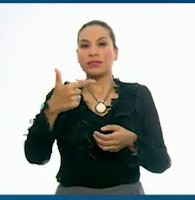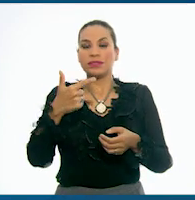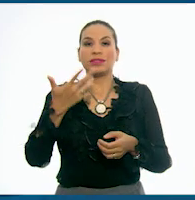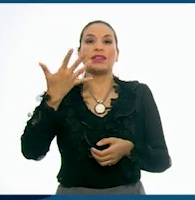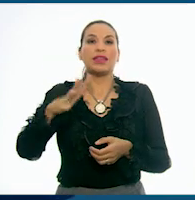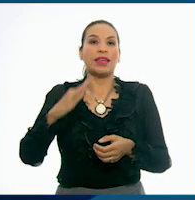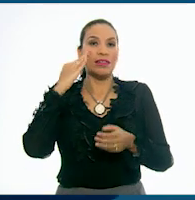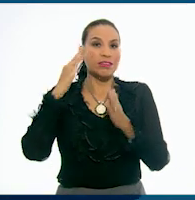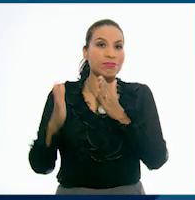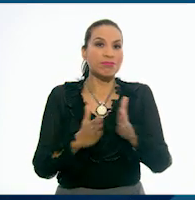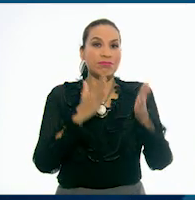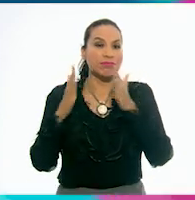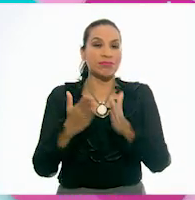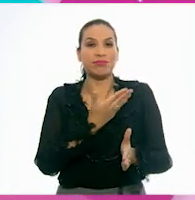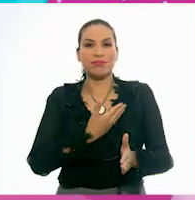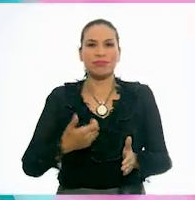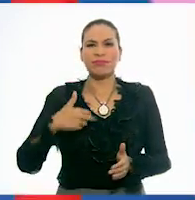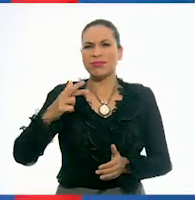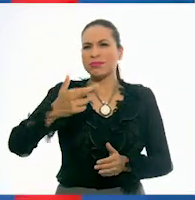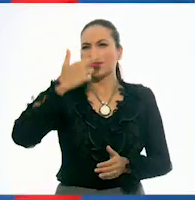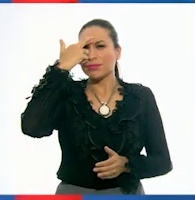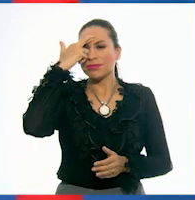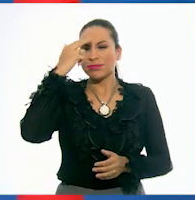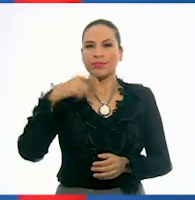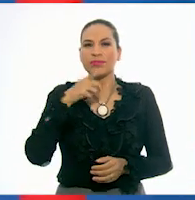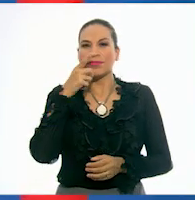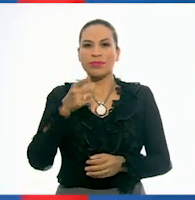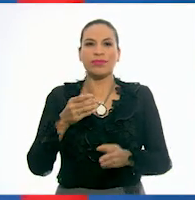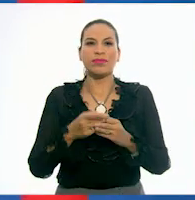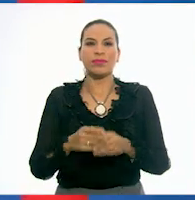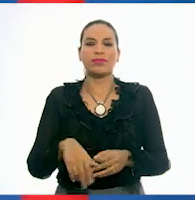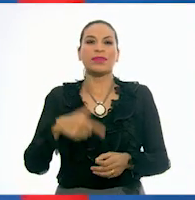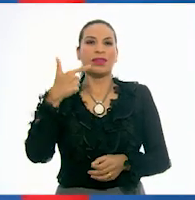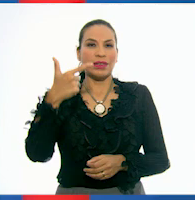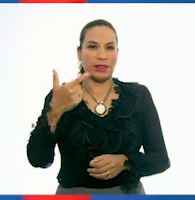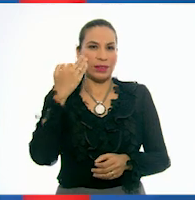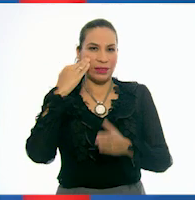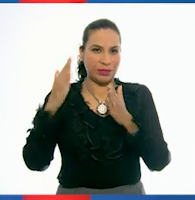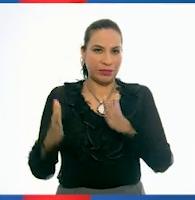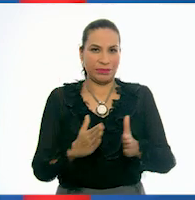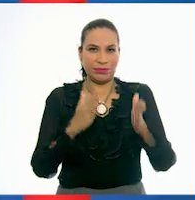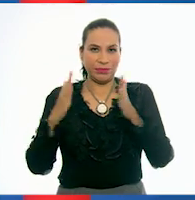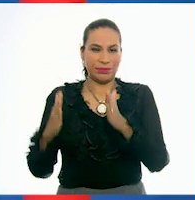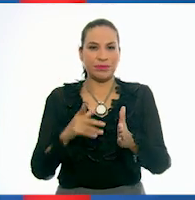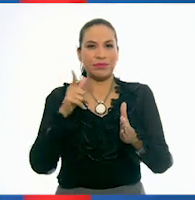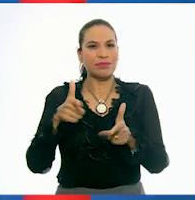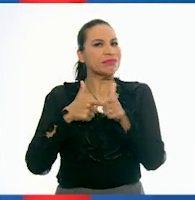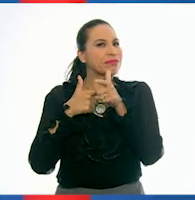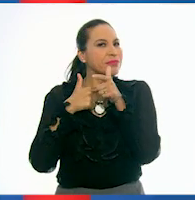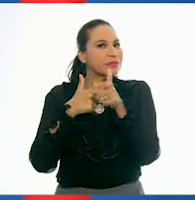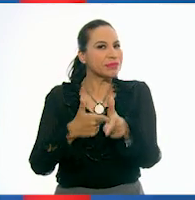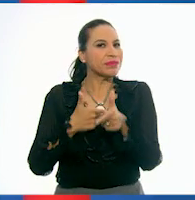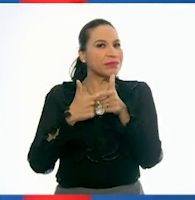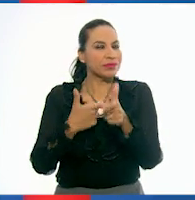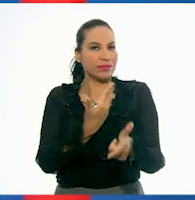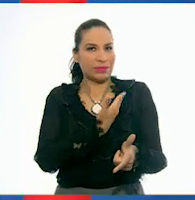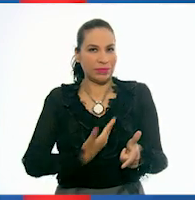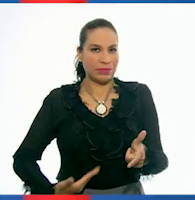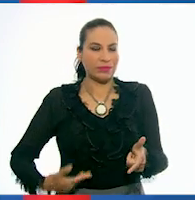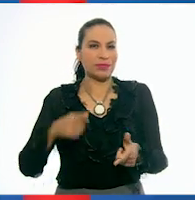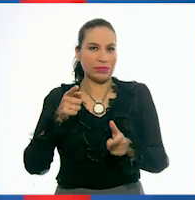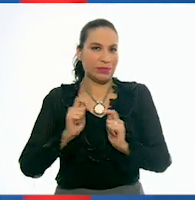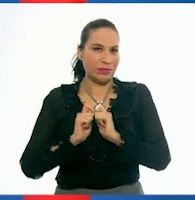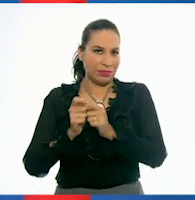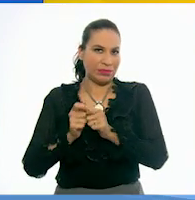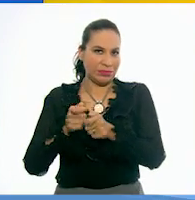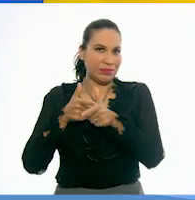por 10 periodos? Recuerdo perfectamente que son 7 los periodos en los que Porfirio Díaz ocupó el cargo de